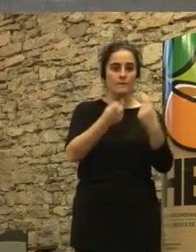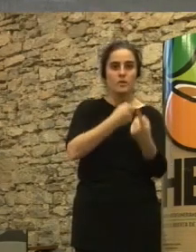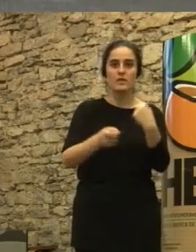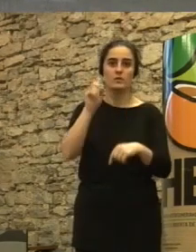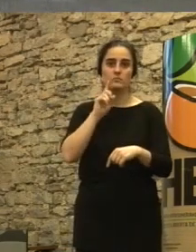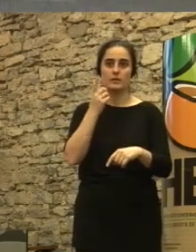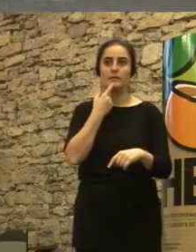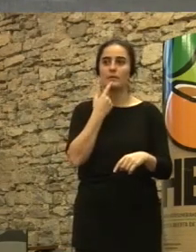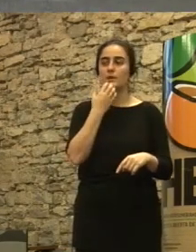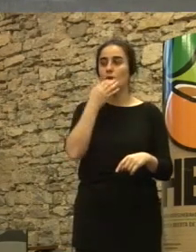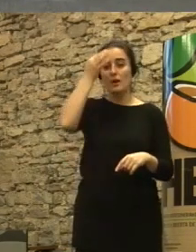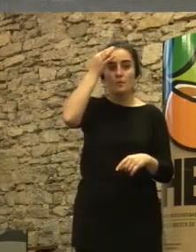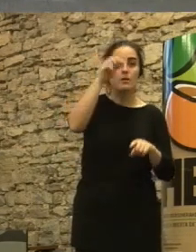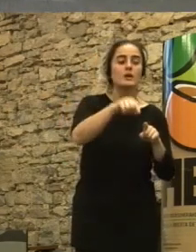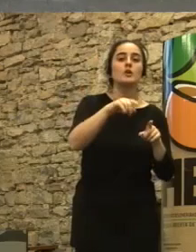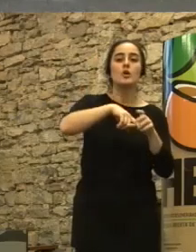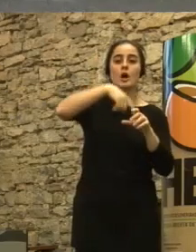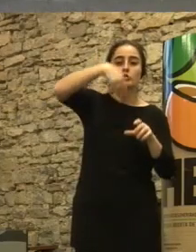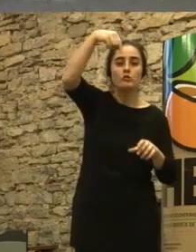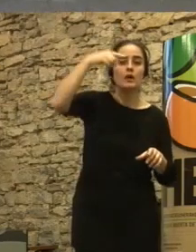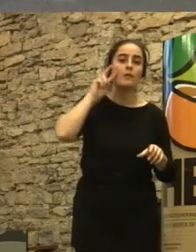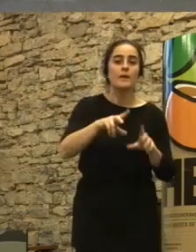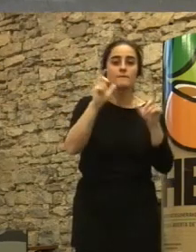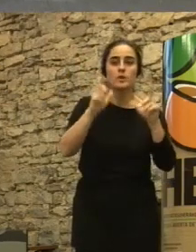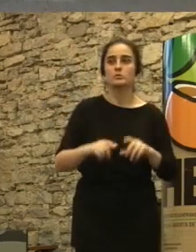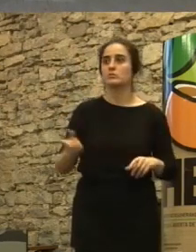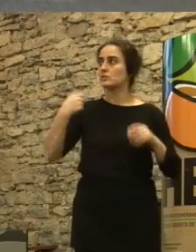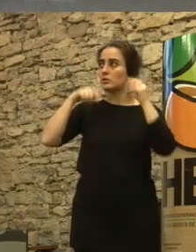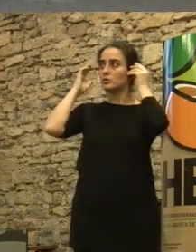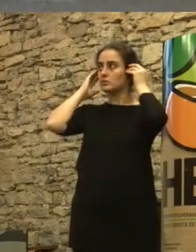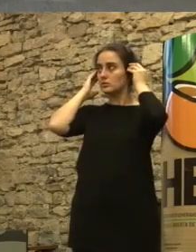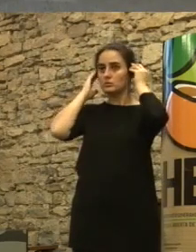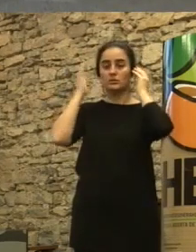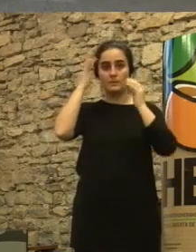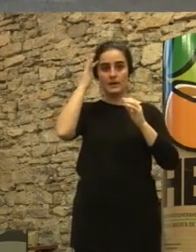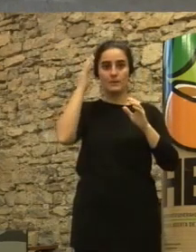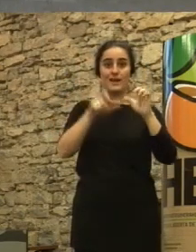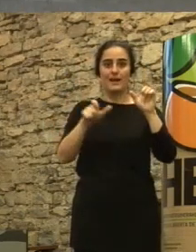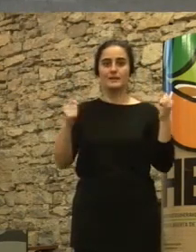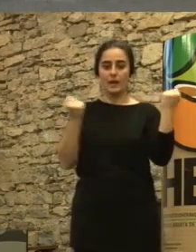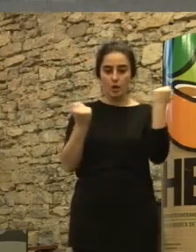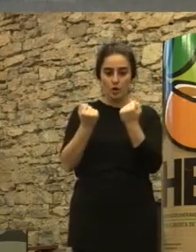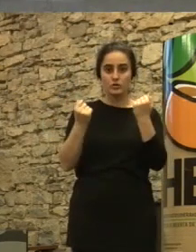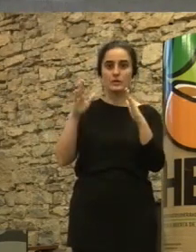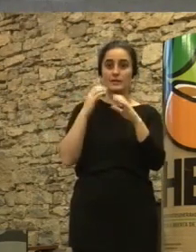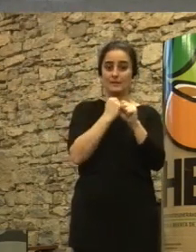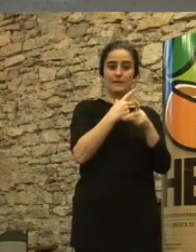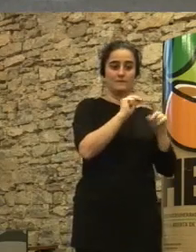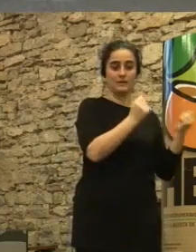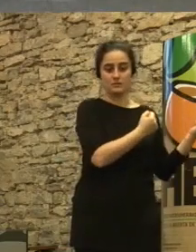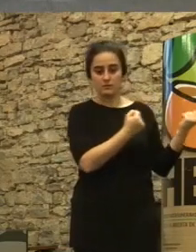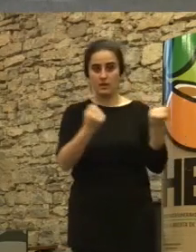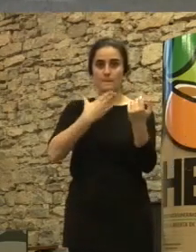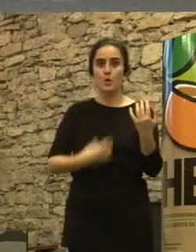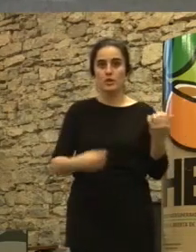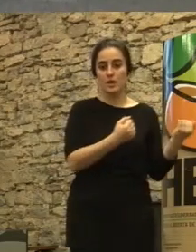tipo, en el pueblo no sé qué, hay un tornado, mira la foto. Y claro, nosotros nos imaginamos, la gente en sus coches, saliendo de trabajar, volviendo a su casa por las carreteras comarcales de Murcia, que